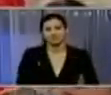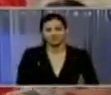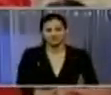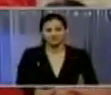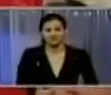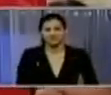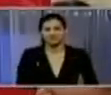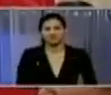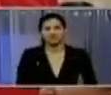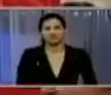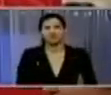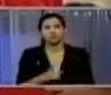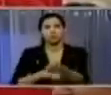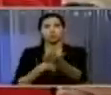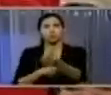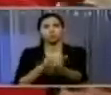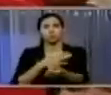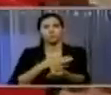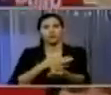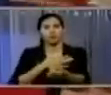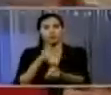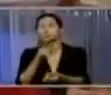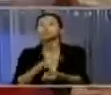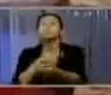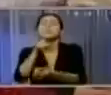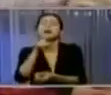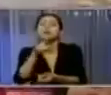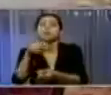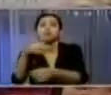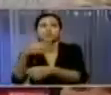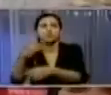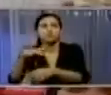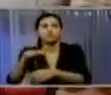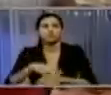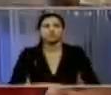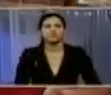¿Cómo está tu hermano? Está en Italia. Guayu.